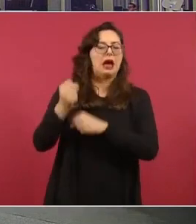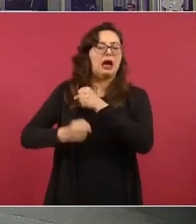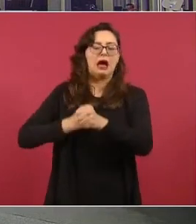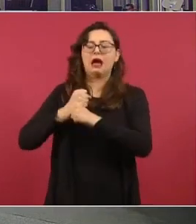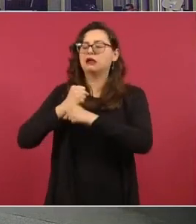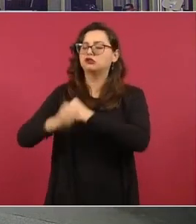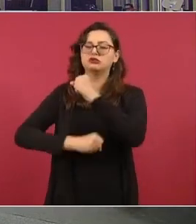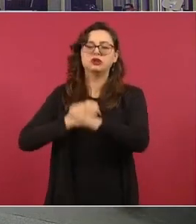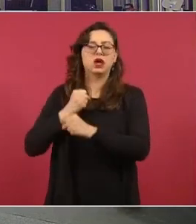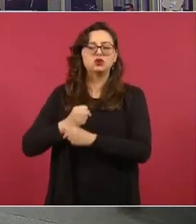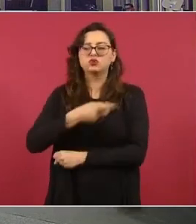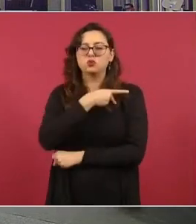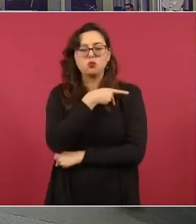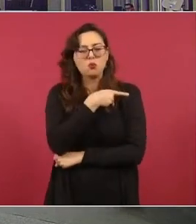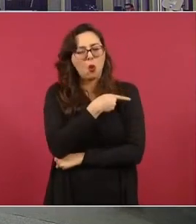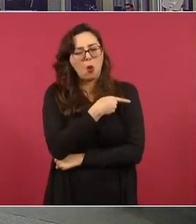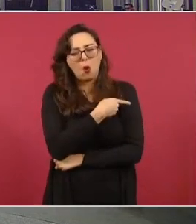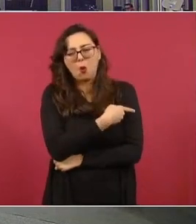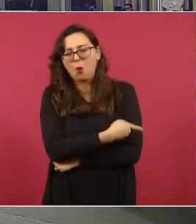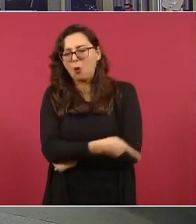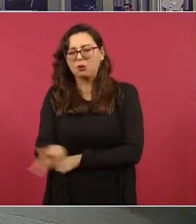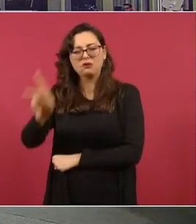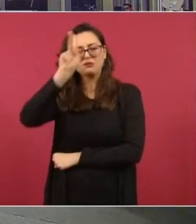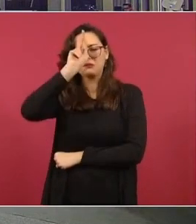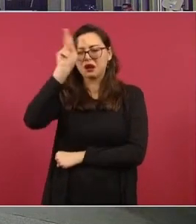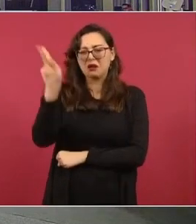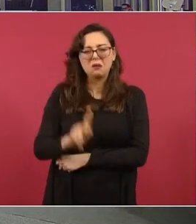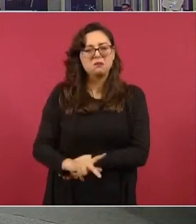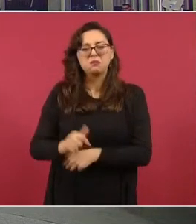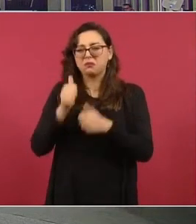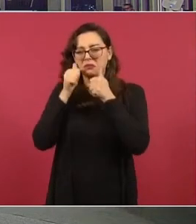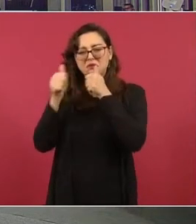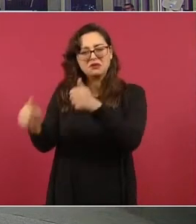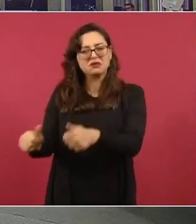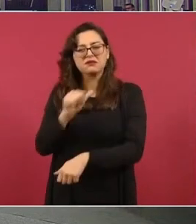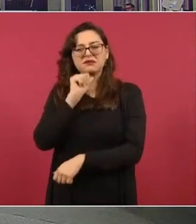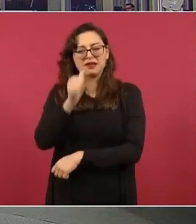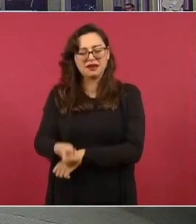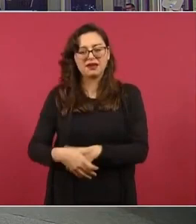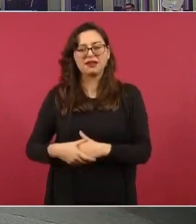Fíjense, estamos haciendo, entre otras cosas,